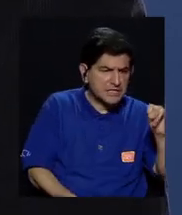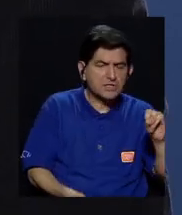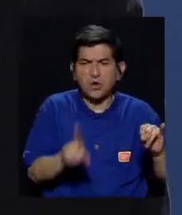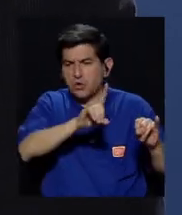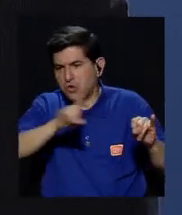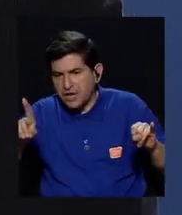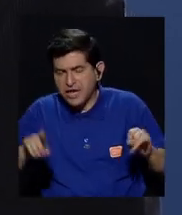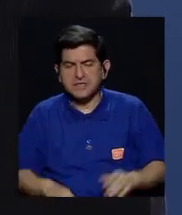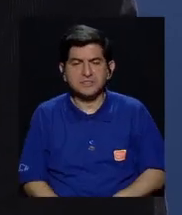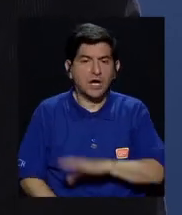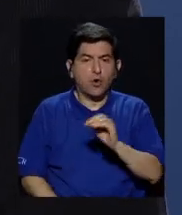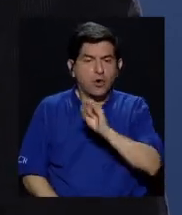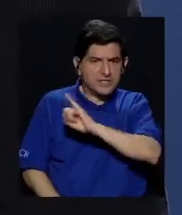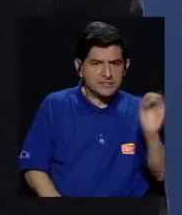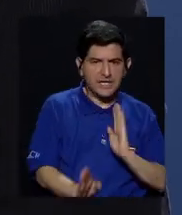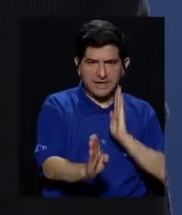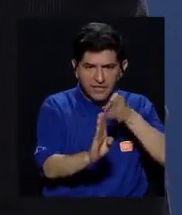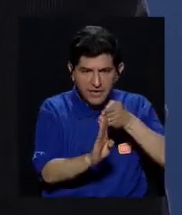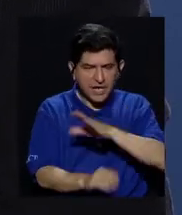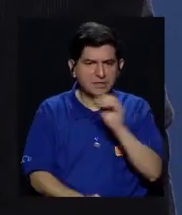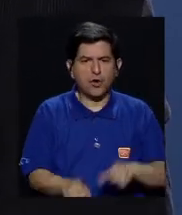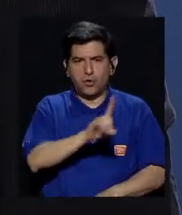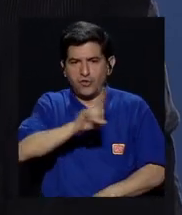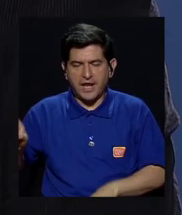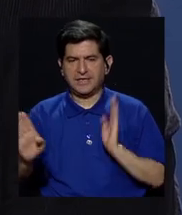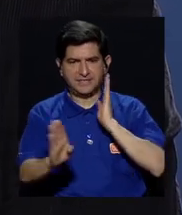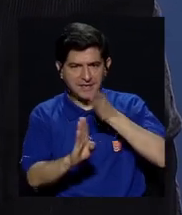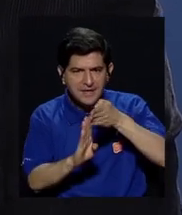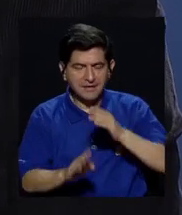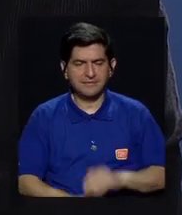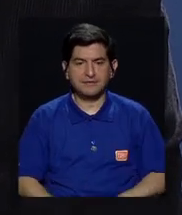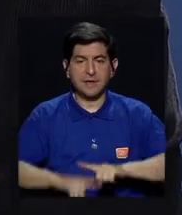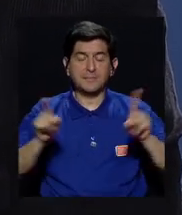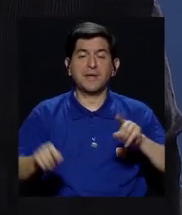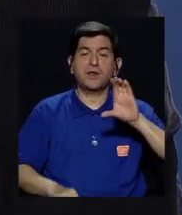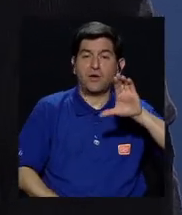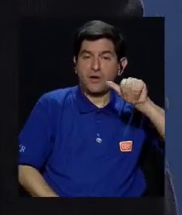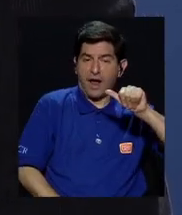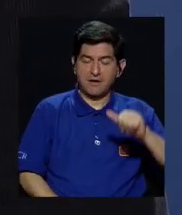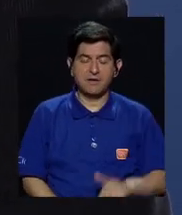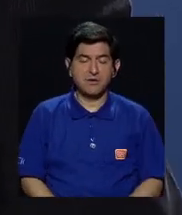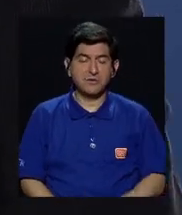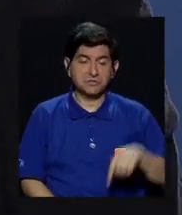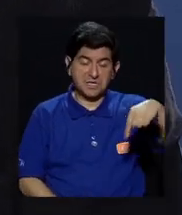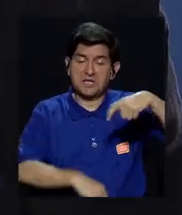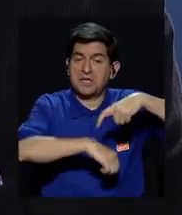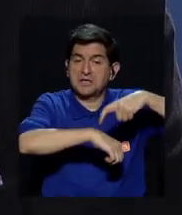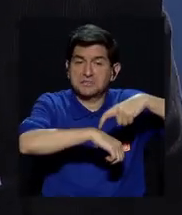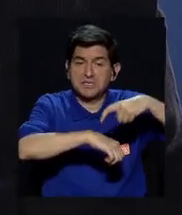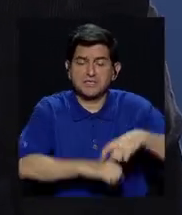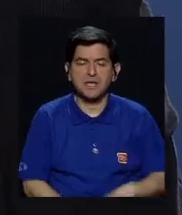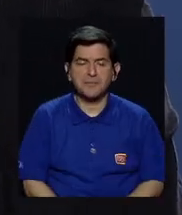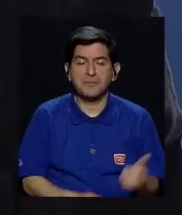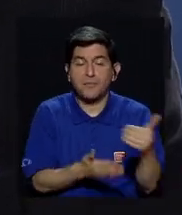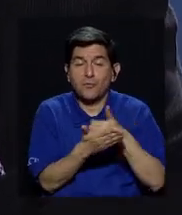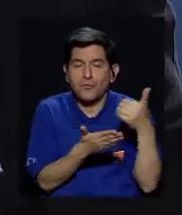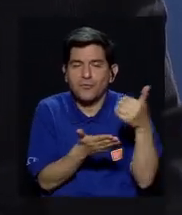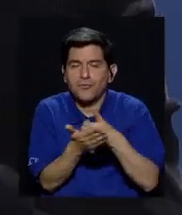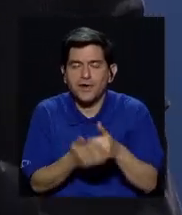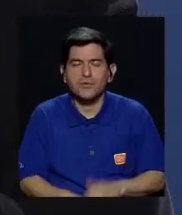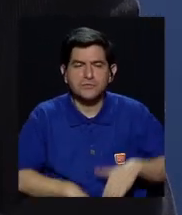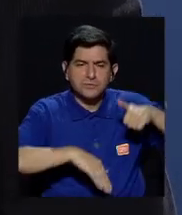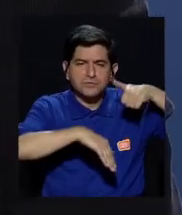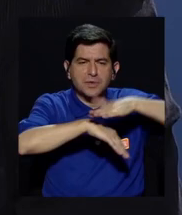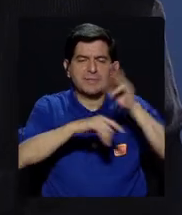poder derecha puede ser de izquierda y ahí pudiera ser que si carlos alvarado y ese tiempo tiene los recursos para